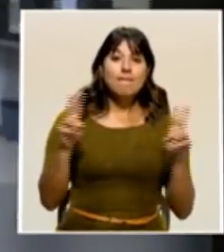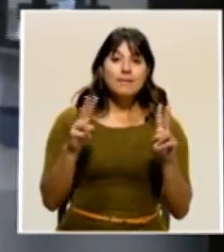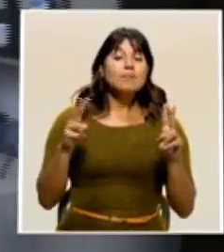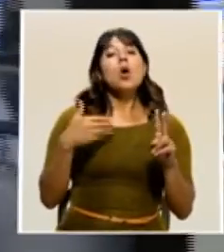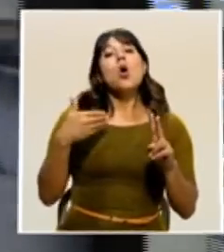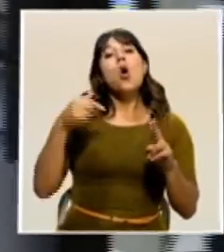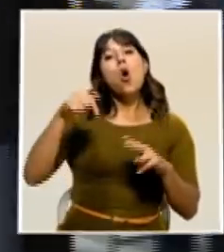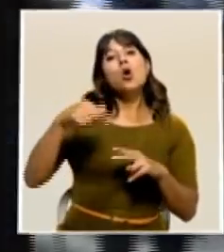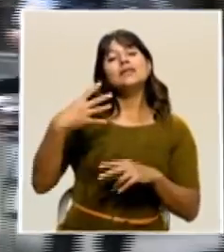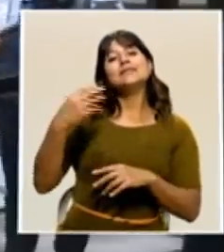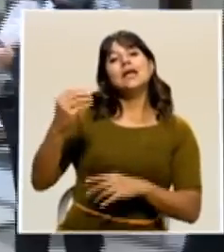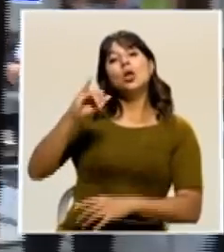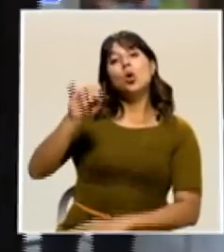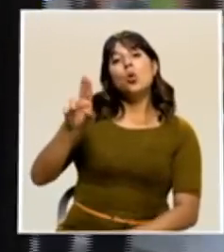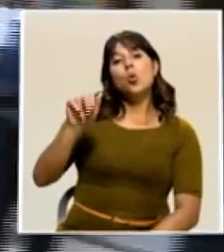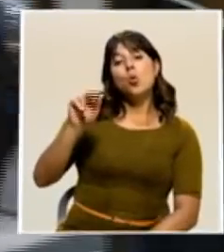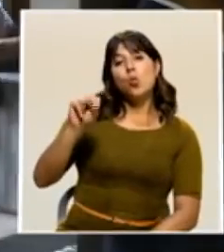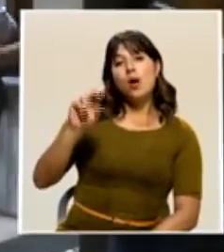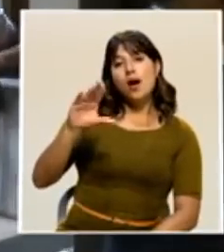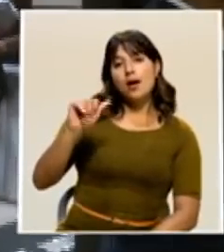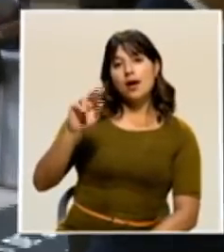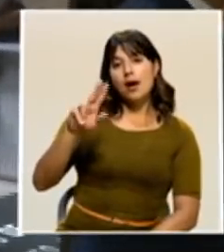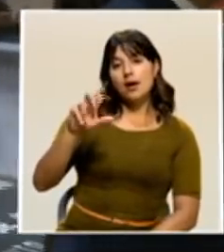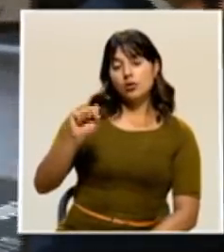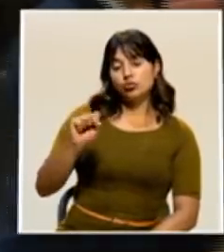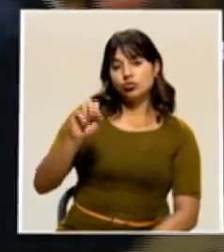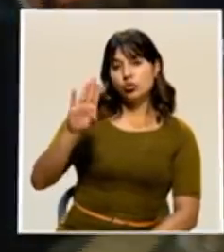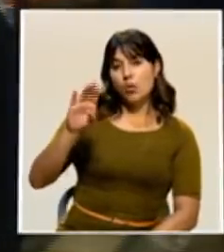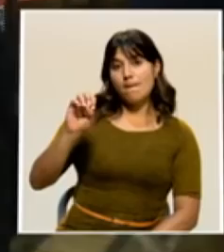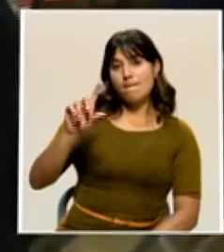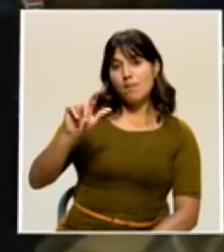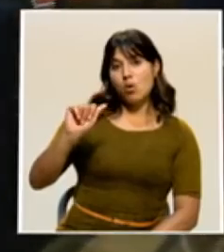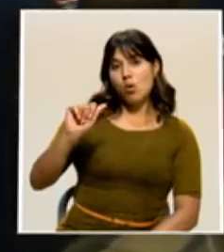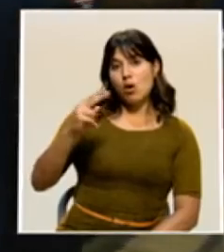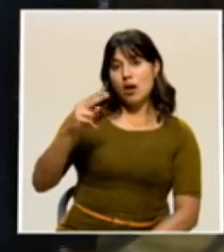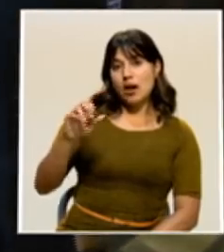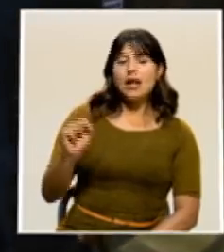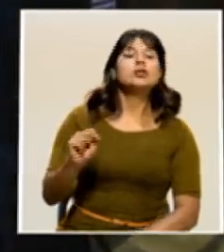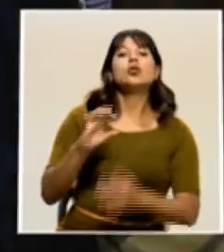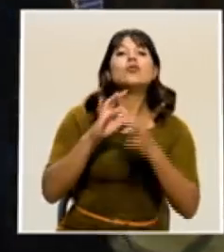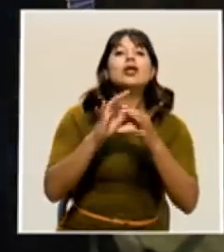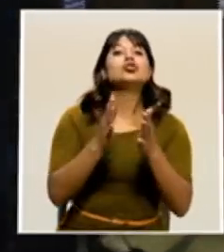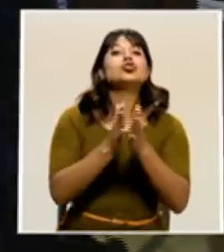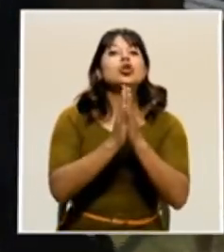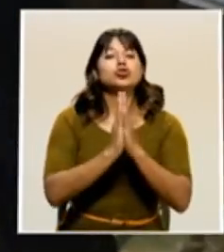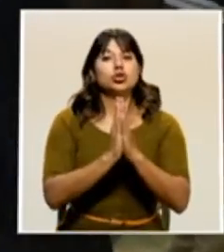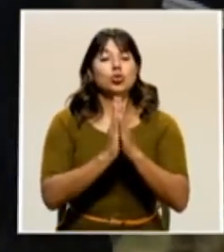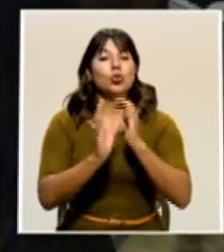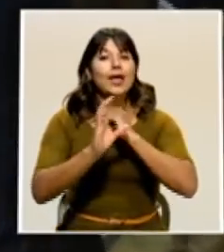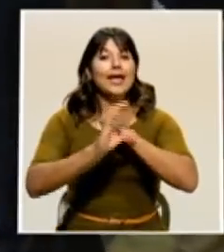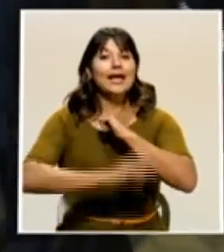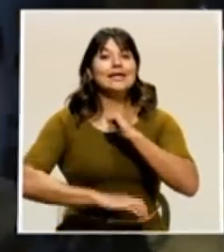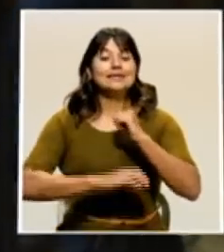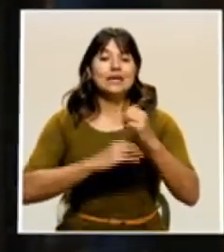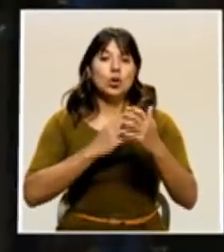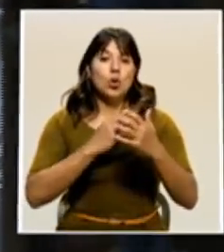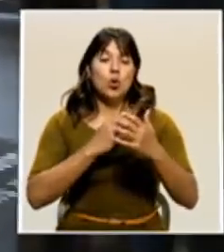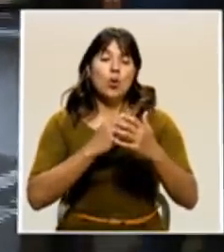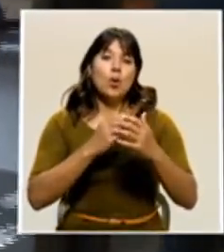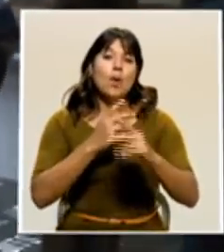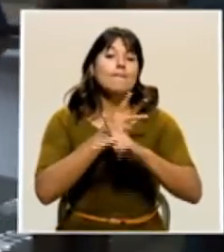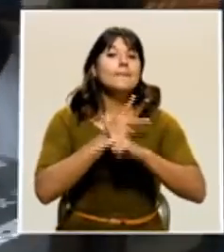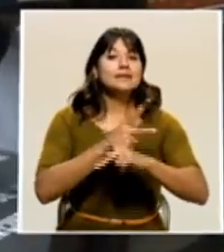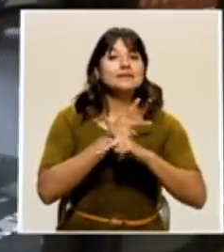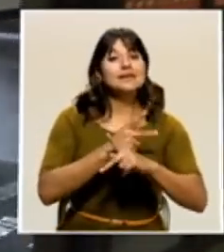Juan Carlos Bolaños, Fernando Vargas, su abogado, sobre la solicitud de medidas cautelares de la Fiscalía, que no solicita por un tema